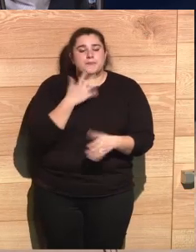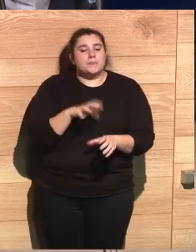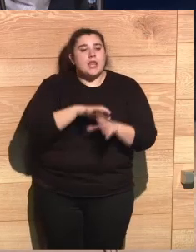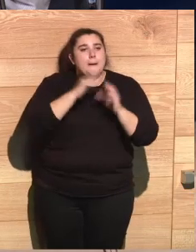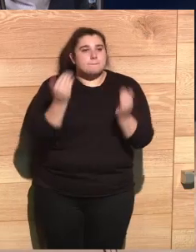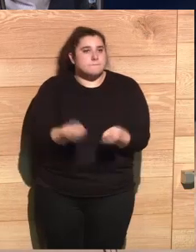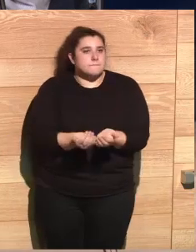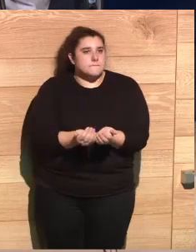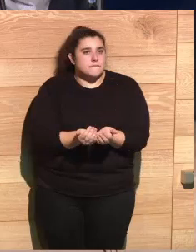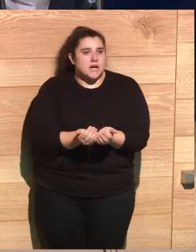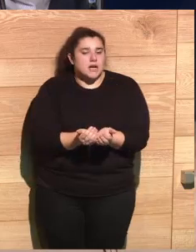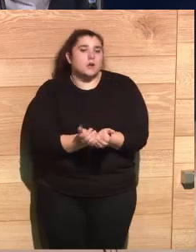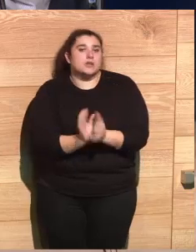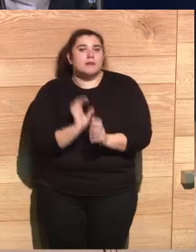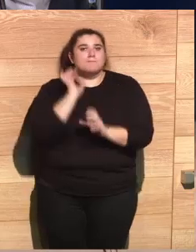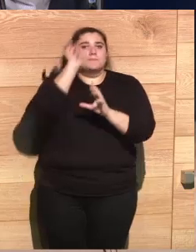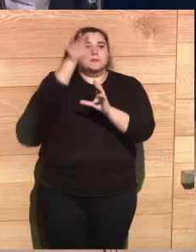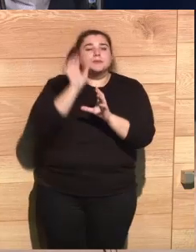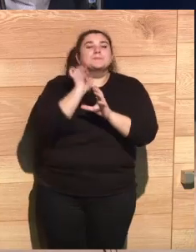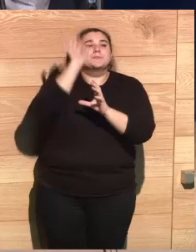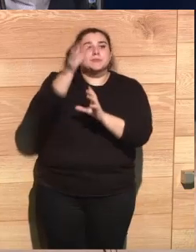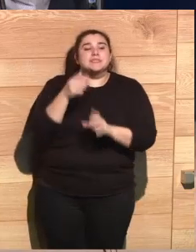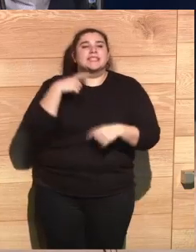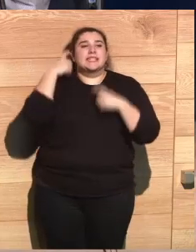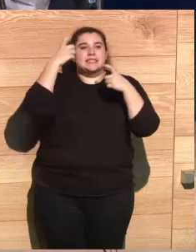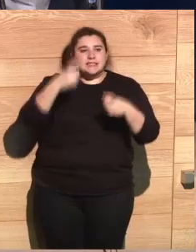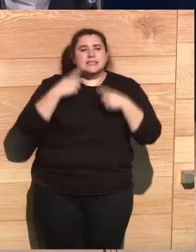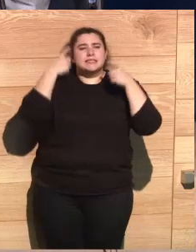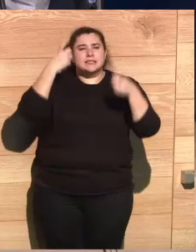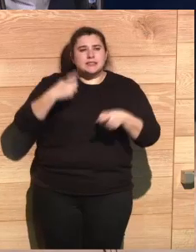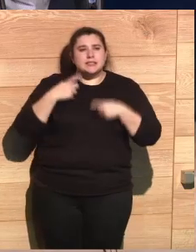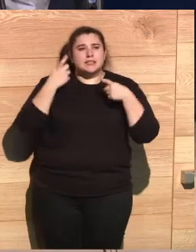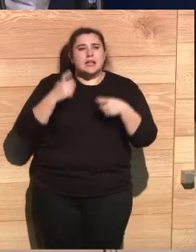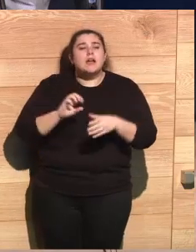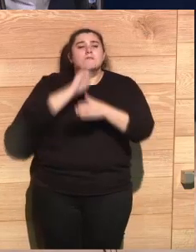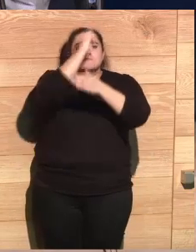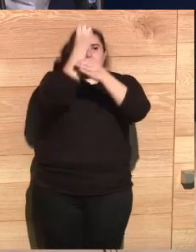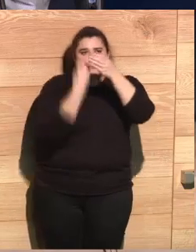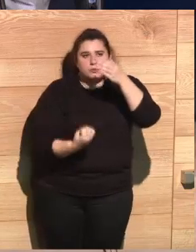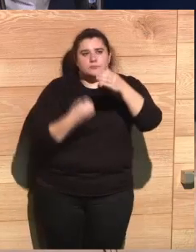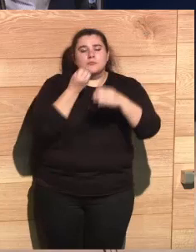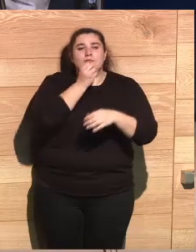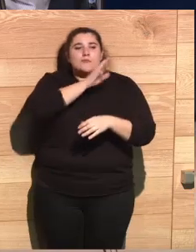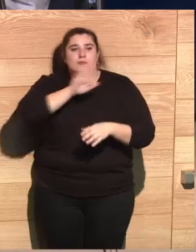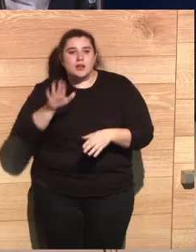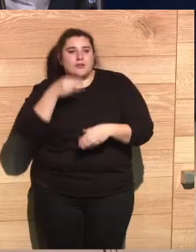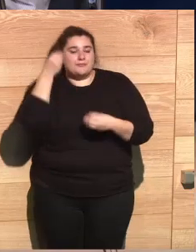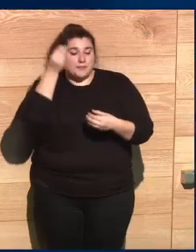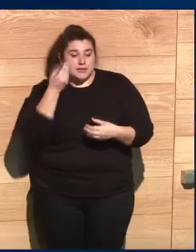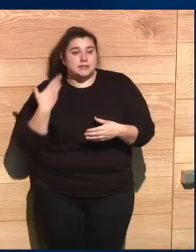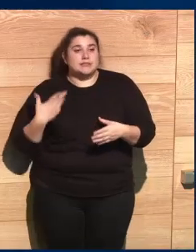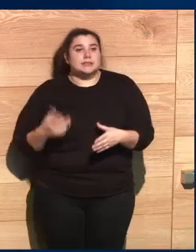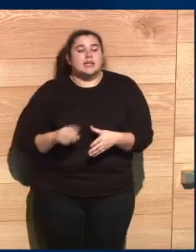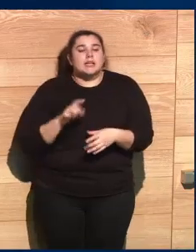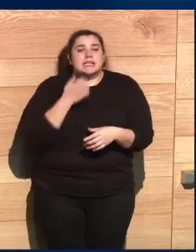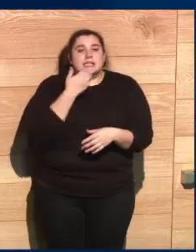muchas veces con una pelota, al cabo de mucho tiempo, pues probablemente encestes mejor, ¿no? Y cuanto más lo haces y más entiendes